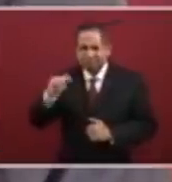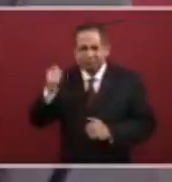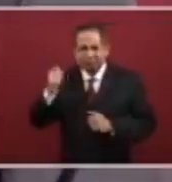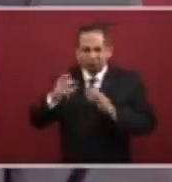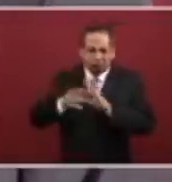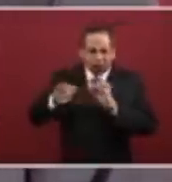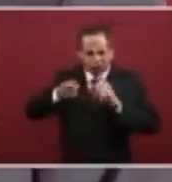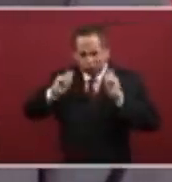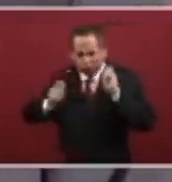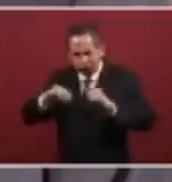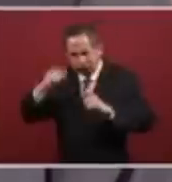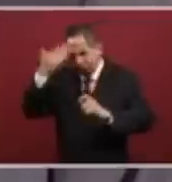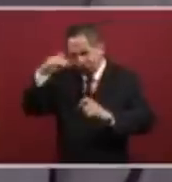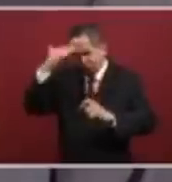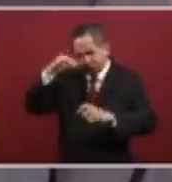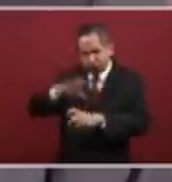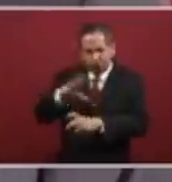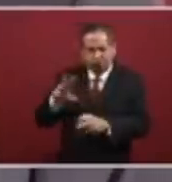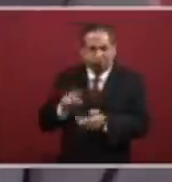Hay